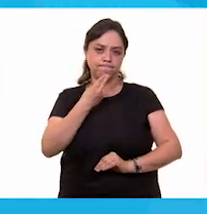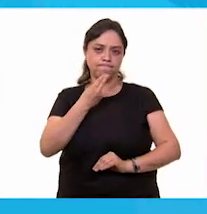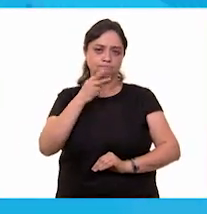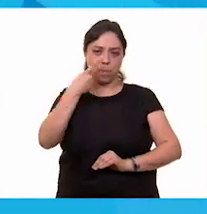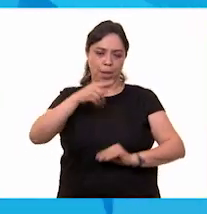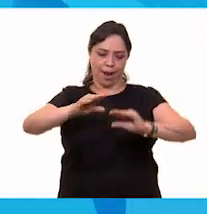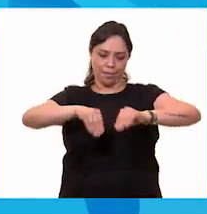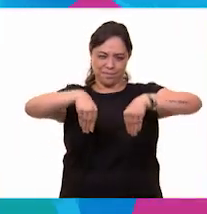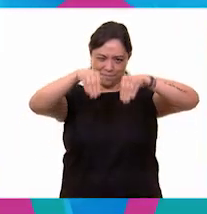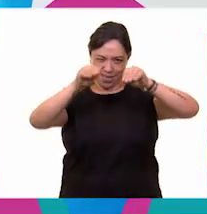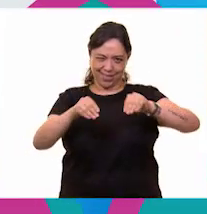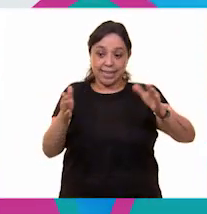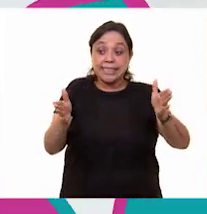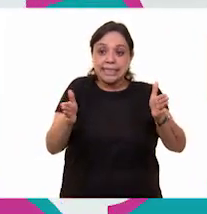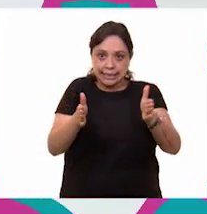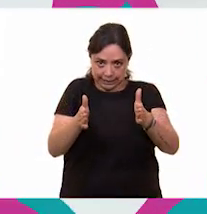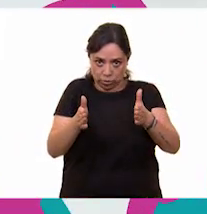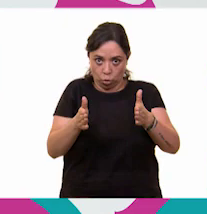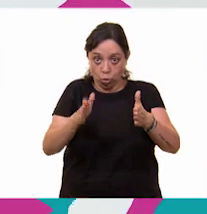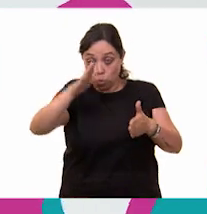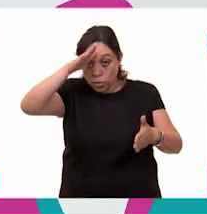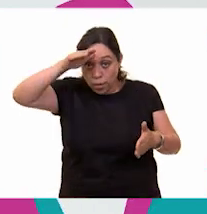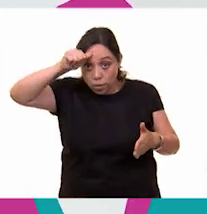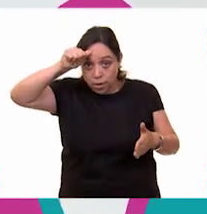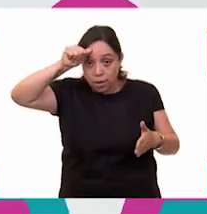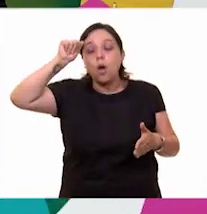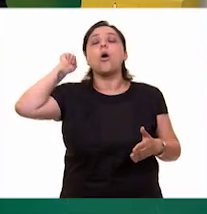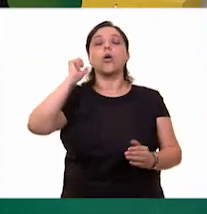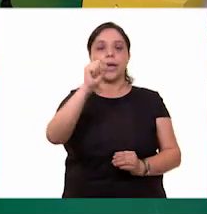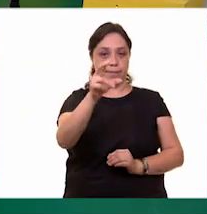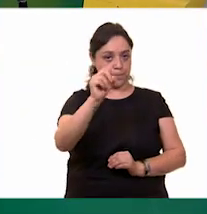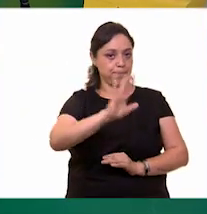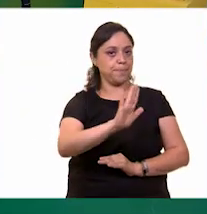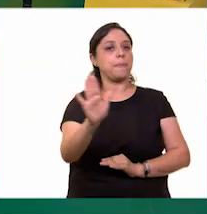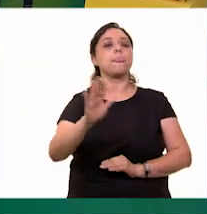mantel pequeño. ¿De acuerdo? Bien, ahora,